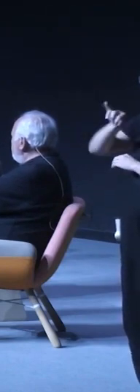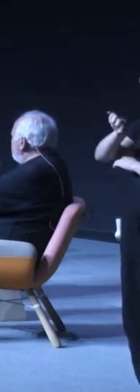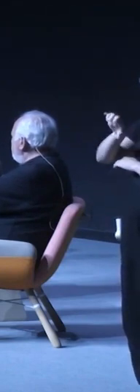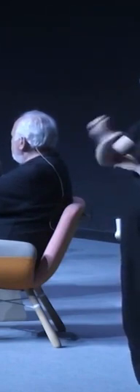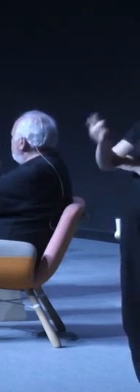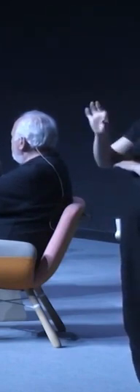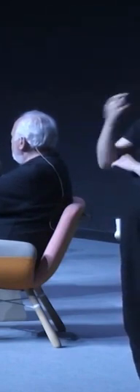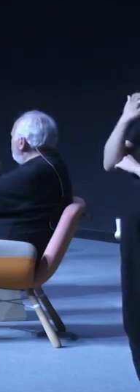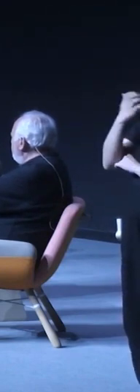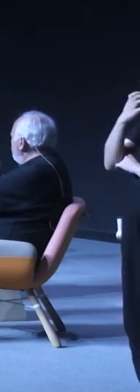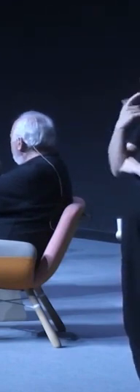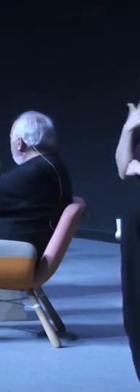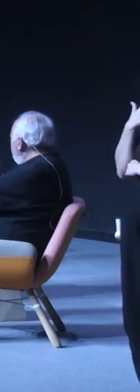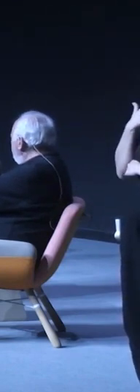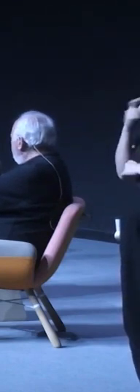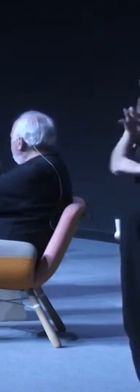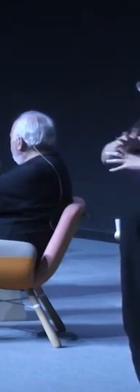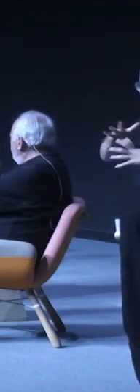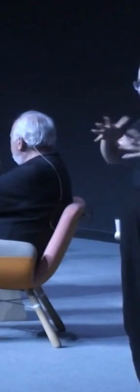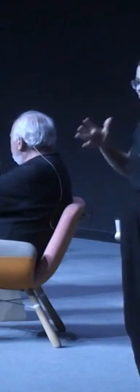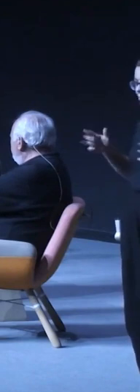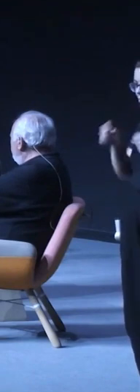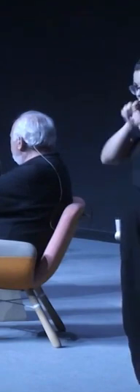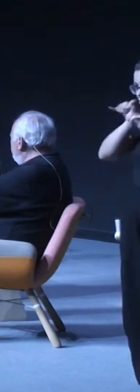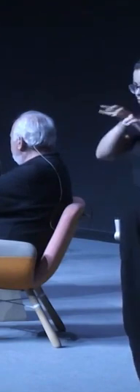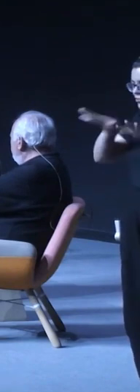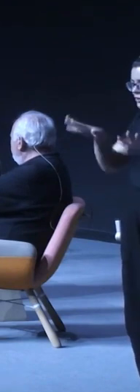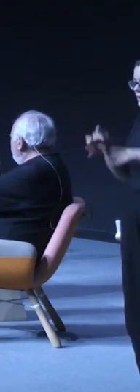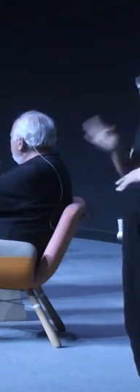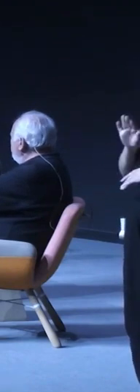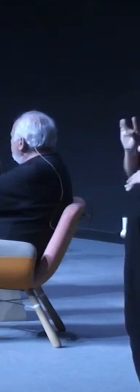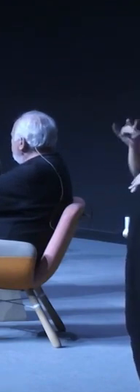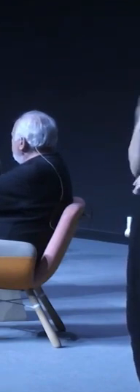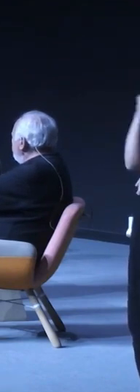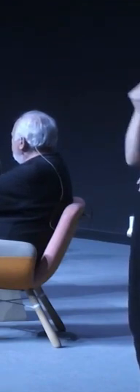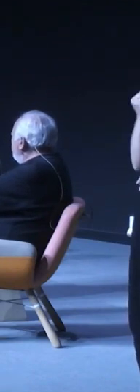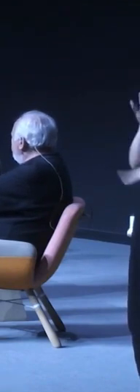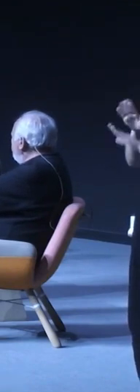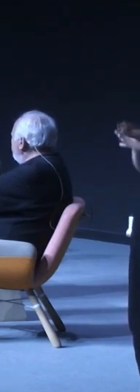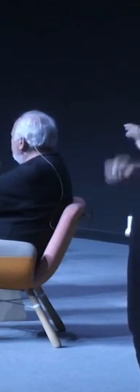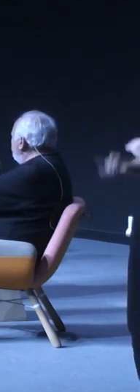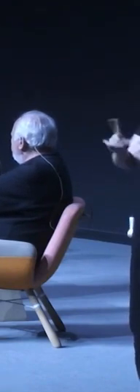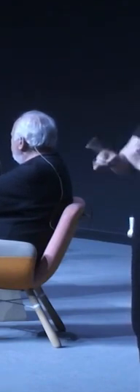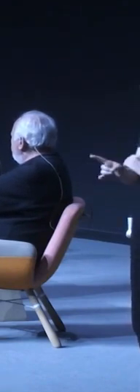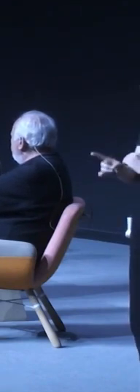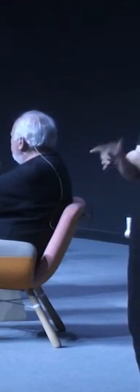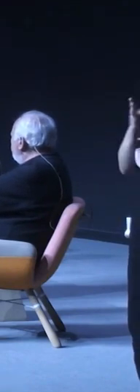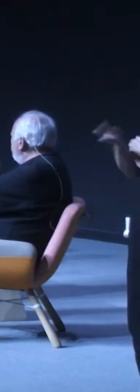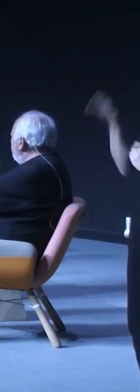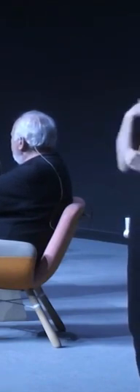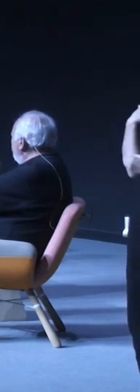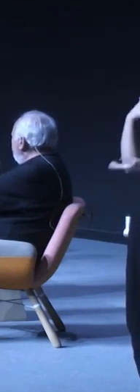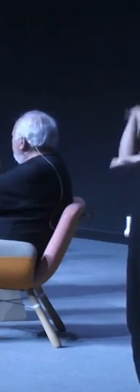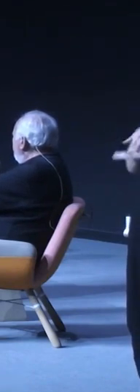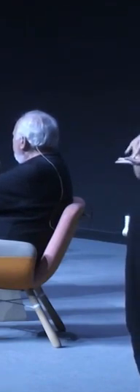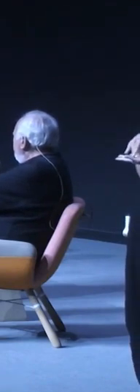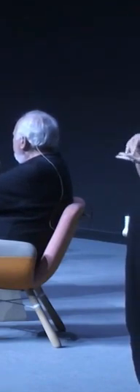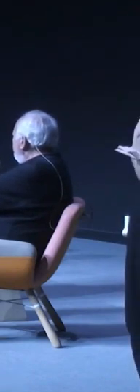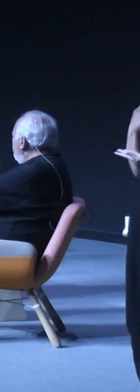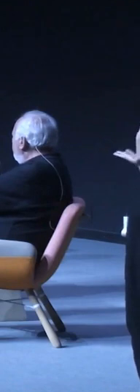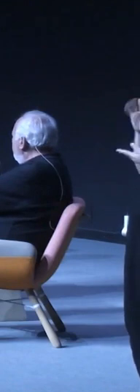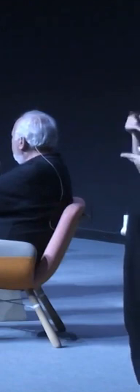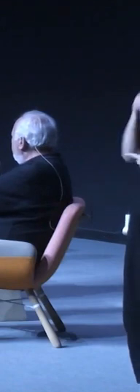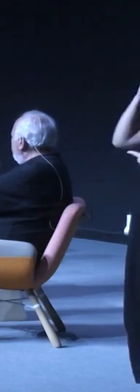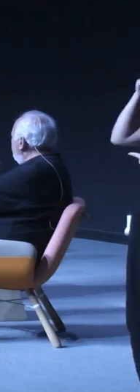ni siquiera que realmente se fuera a hacer, porque ha habido otras ofertas anteriores que no se han materializado. Pero Esti es una mujer con